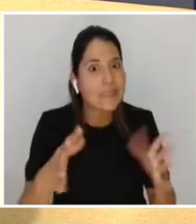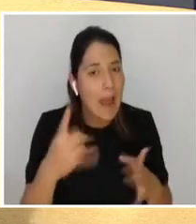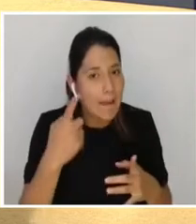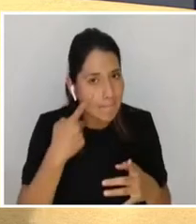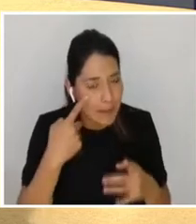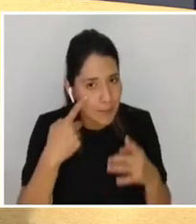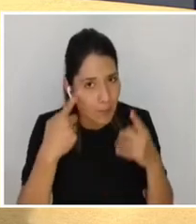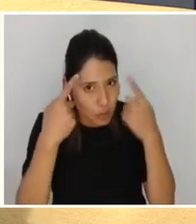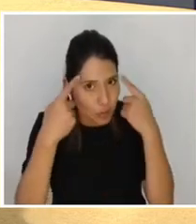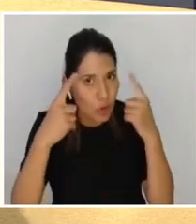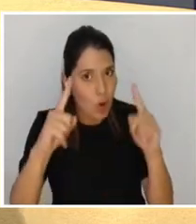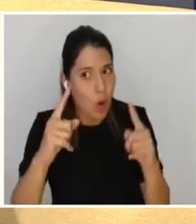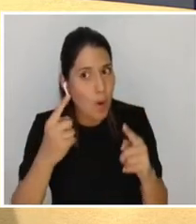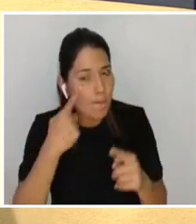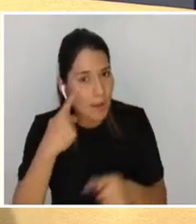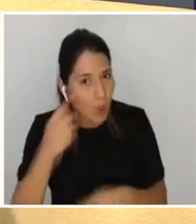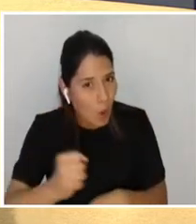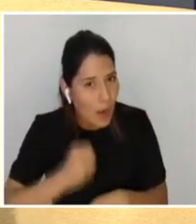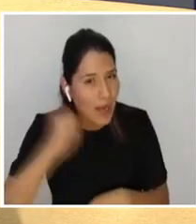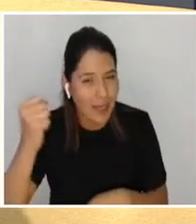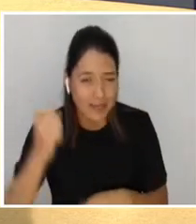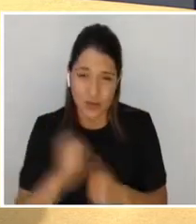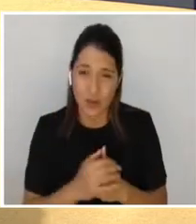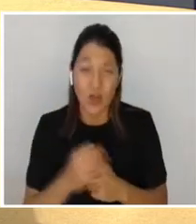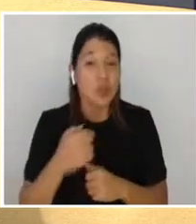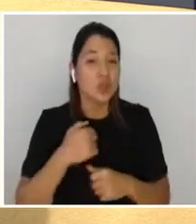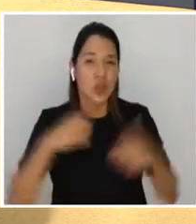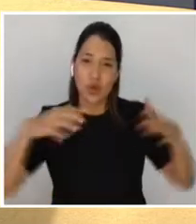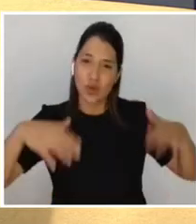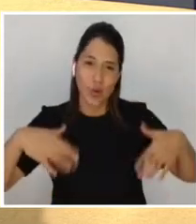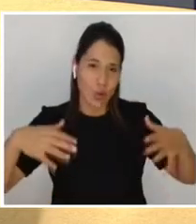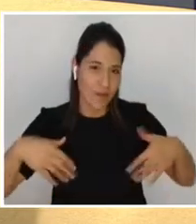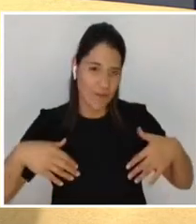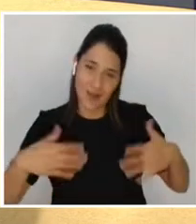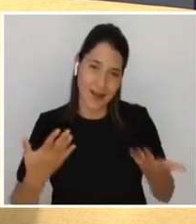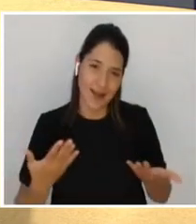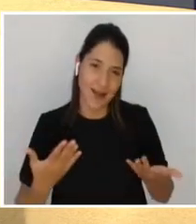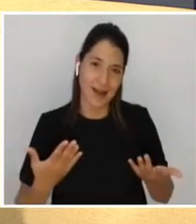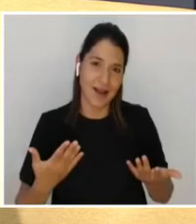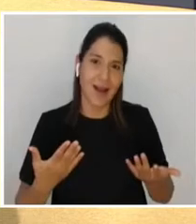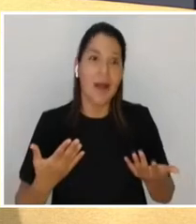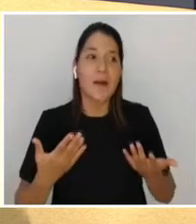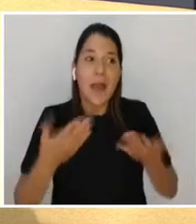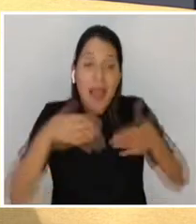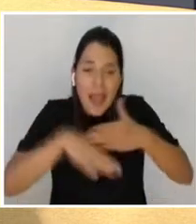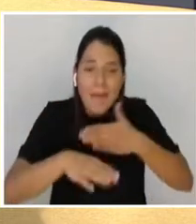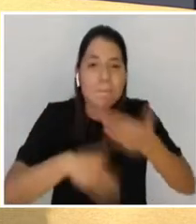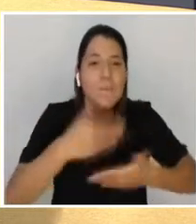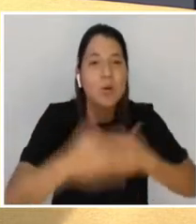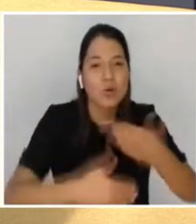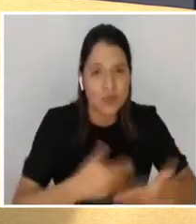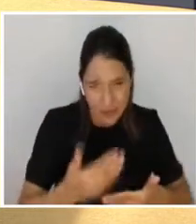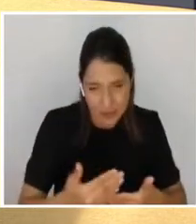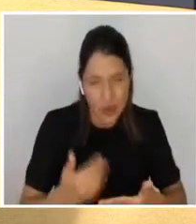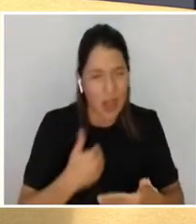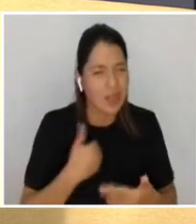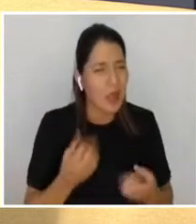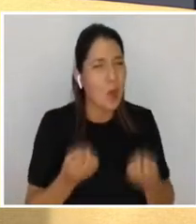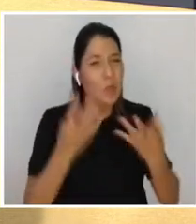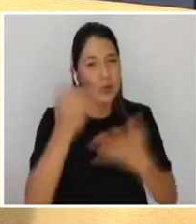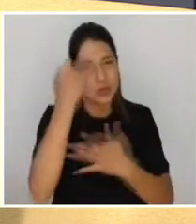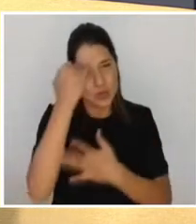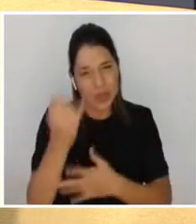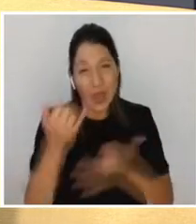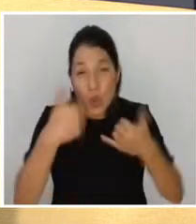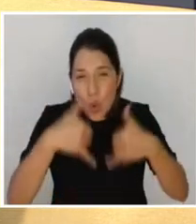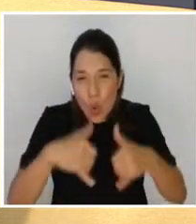todo, bueno, yo todavía no he visto los frutos, ¿verdad? Y vamos todavía creciendo porque hay muchas ideas, hay mucho en qué trabajar,